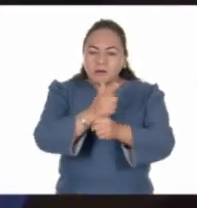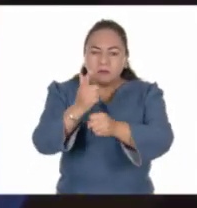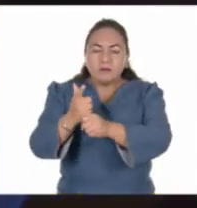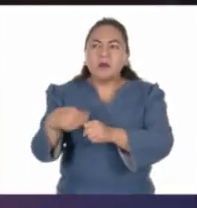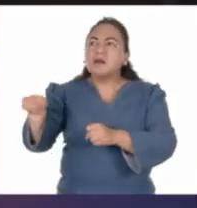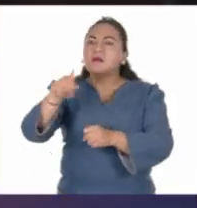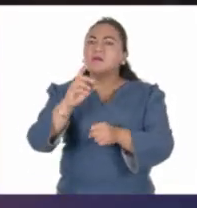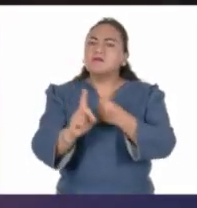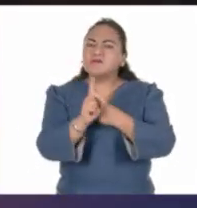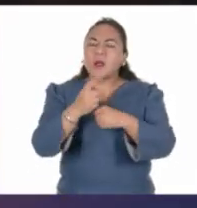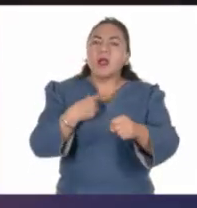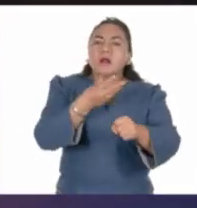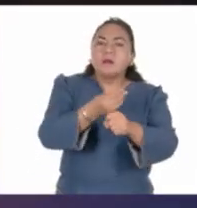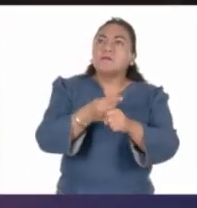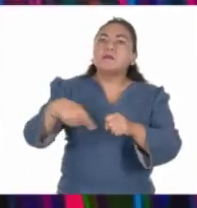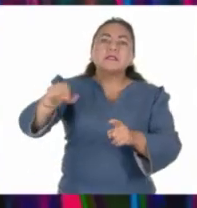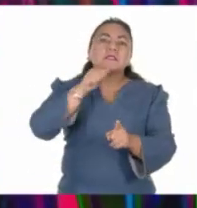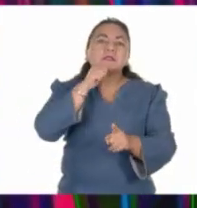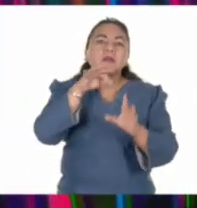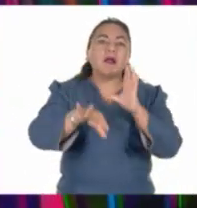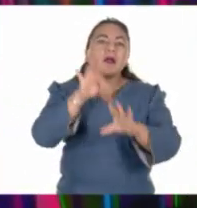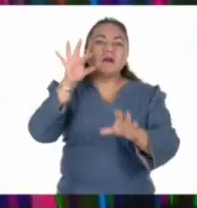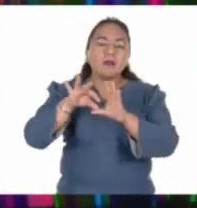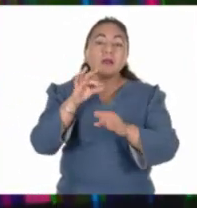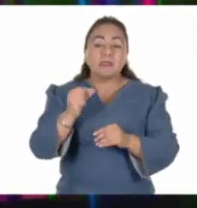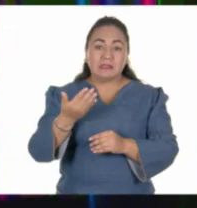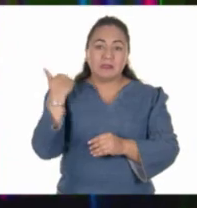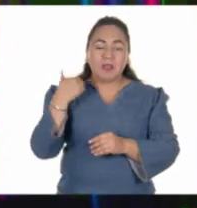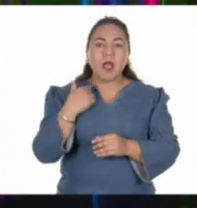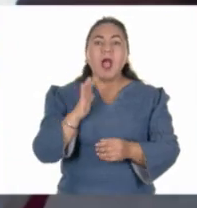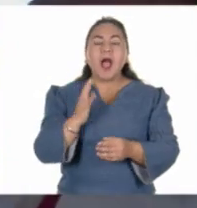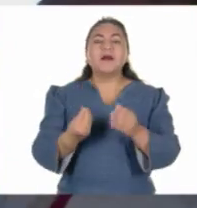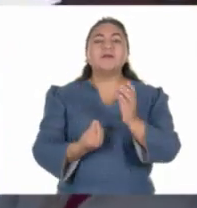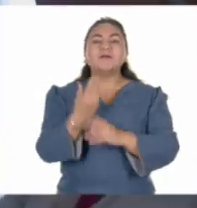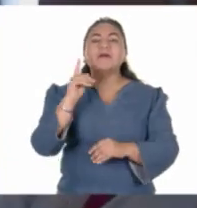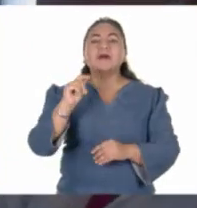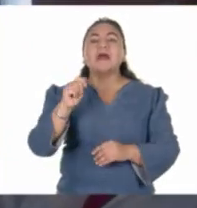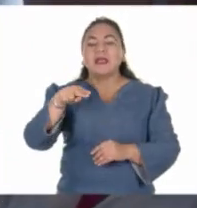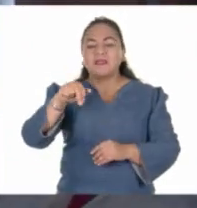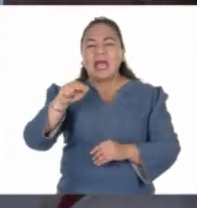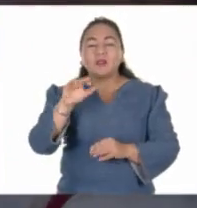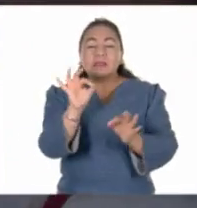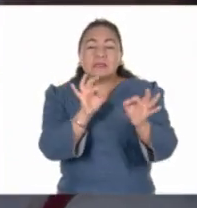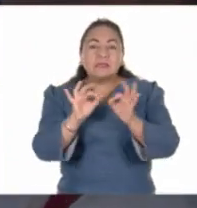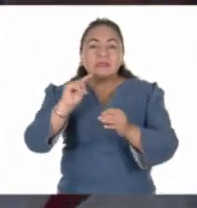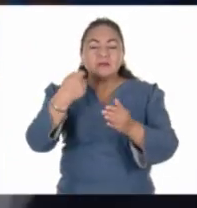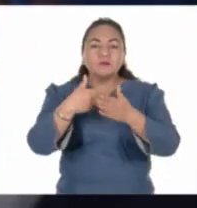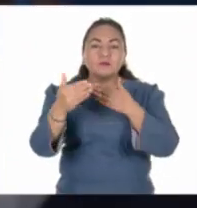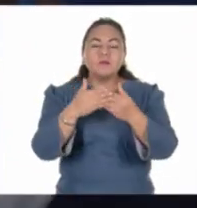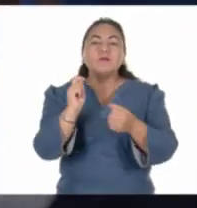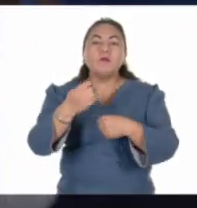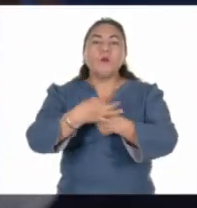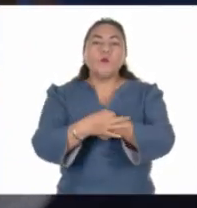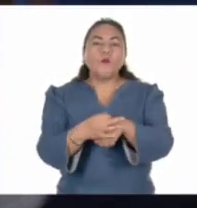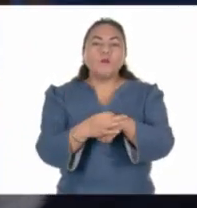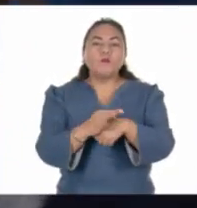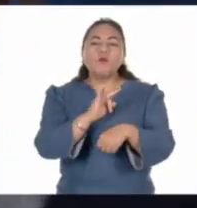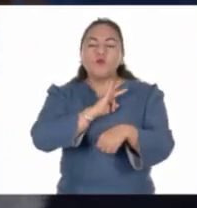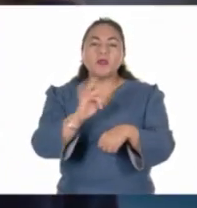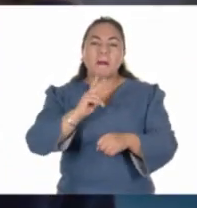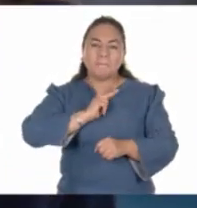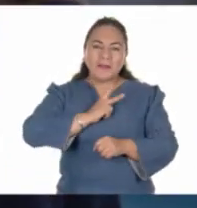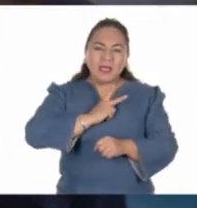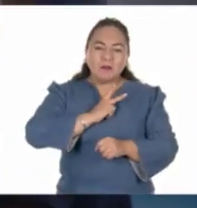nadie más había encontrado. Hace unos años, innovamos en el mundo de la nanotecnología, creando una nueva molécula capaz de matar